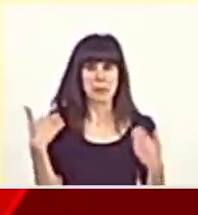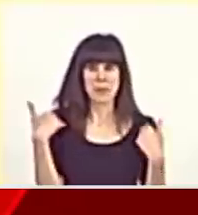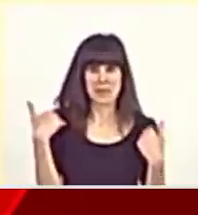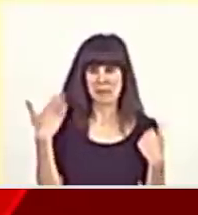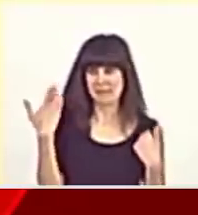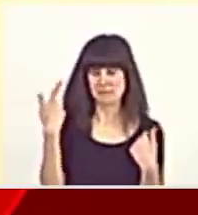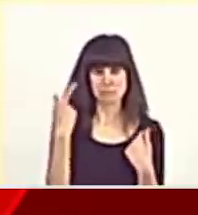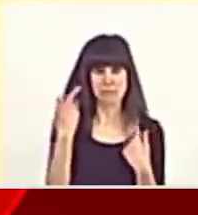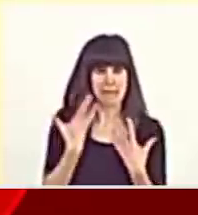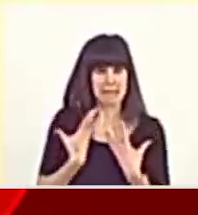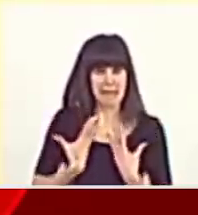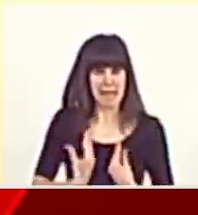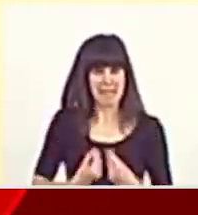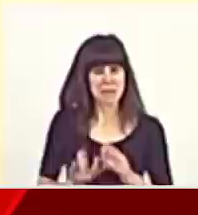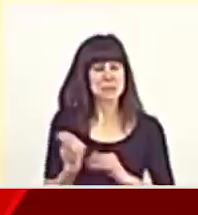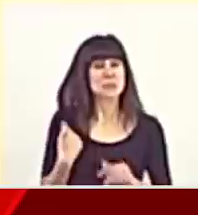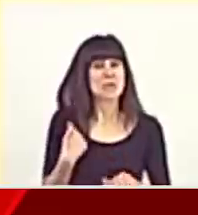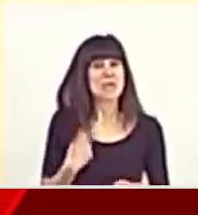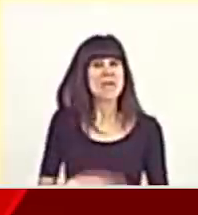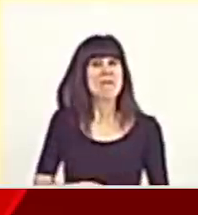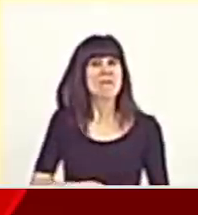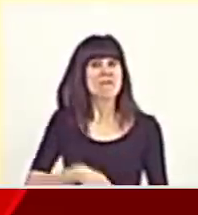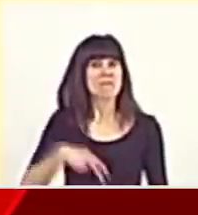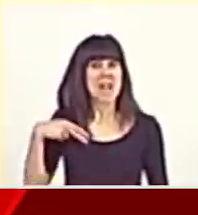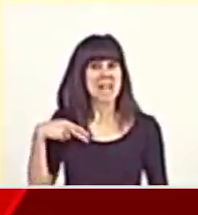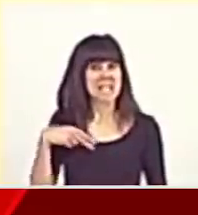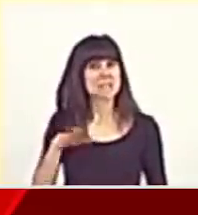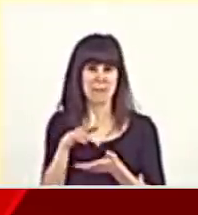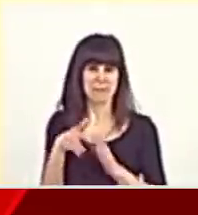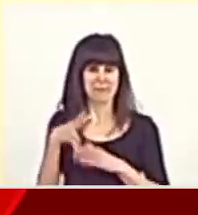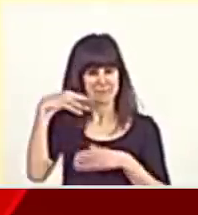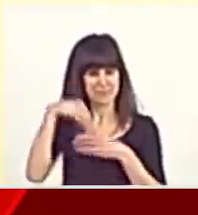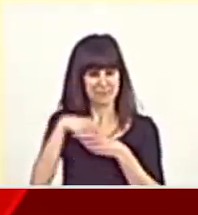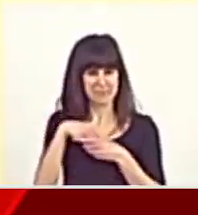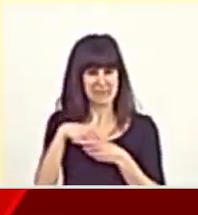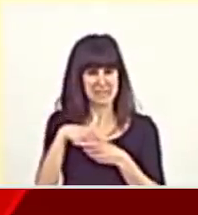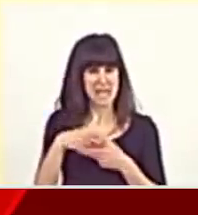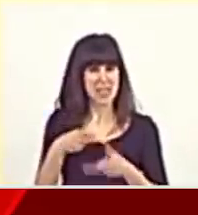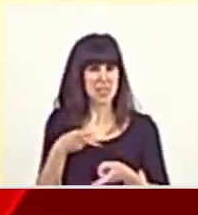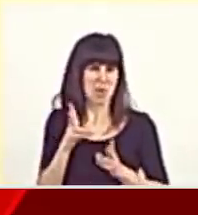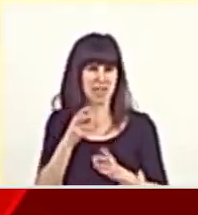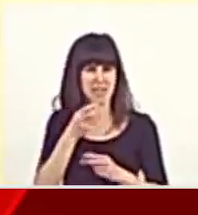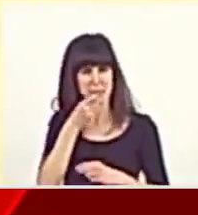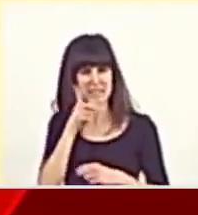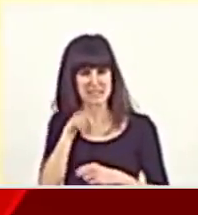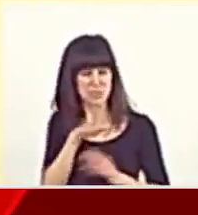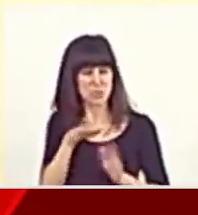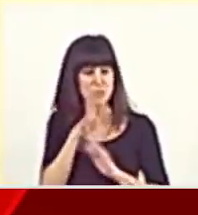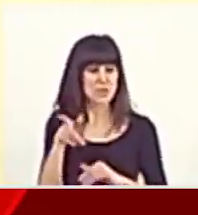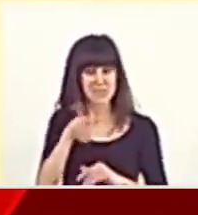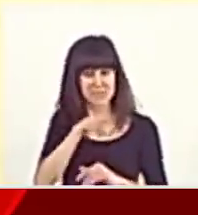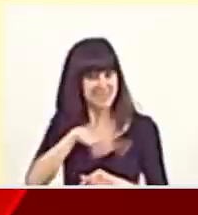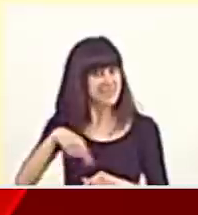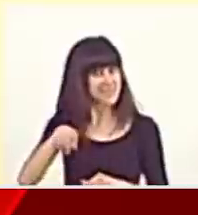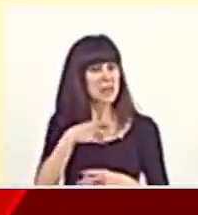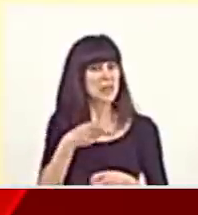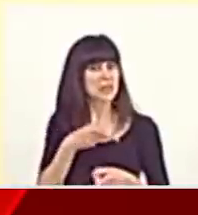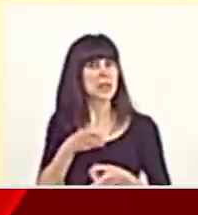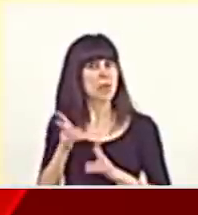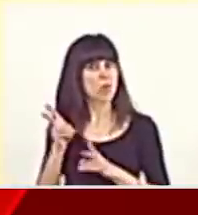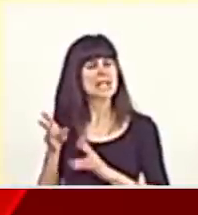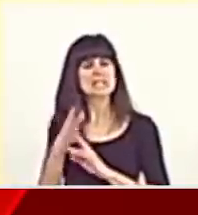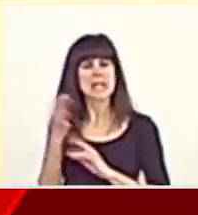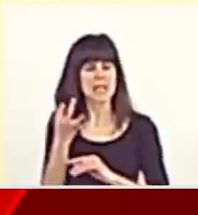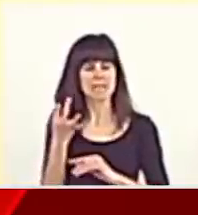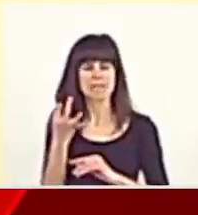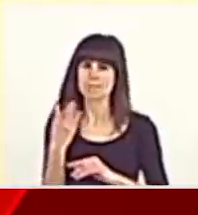un grupo de bestias, a un policía. Bueno, pues el que tenga dudas de cómo son, entre las frases que jalonan la historia y la existencia de este personaje, de Pablo Iglesias,